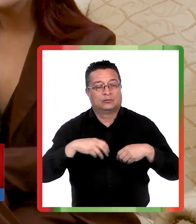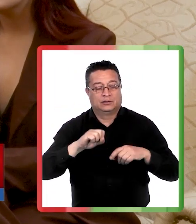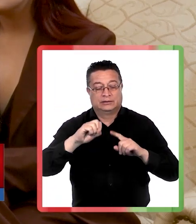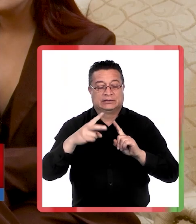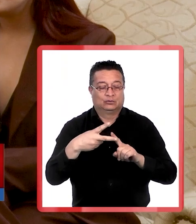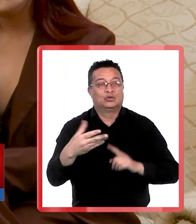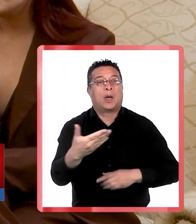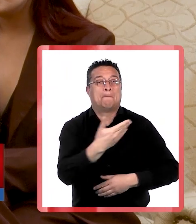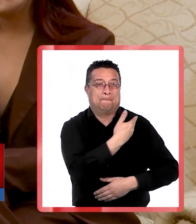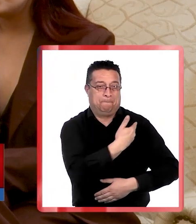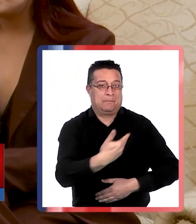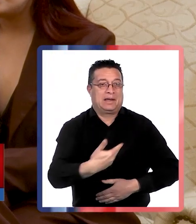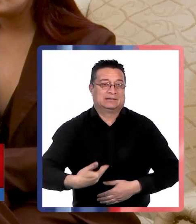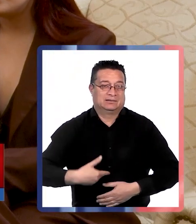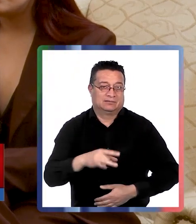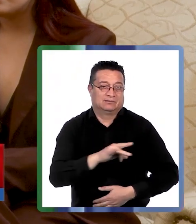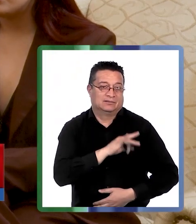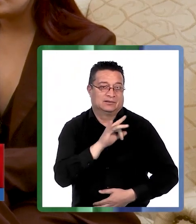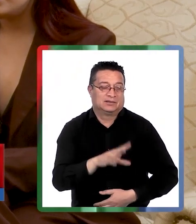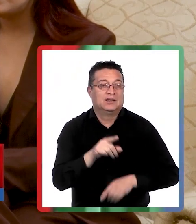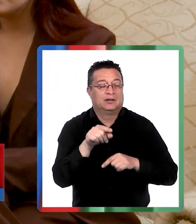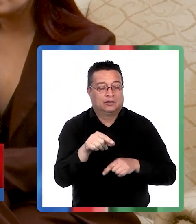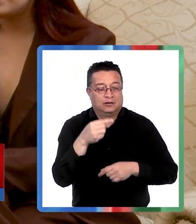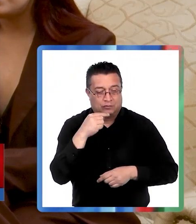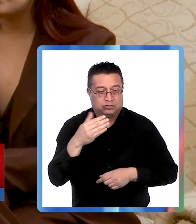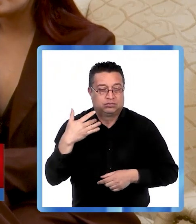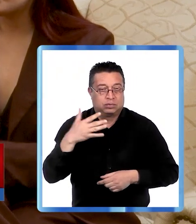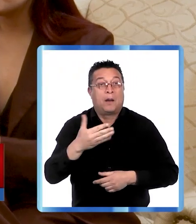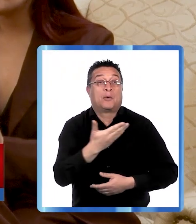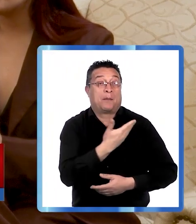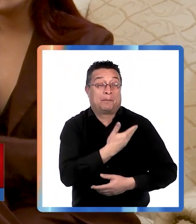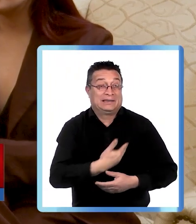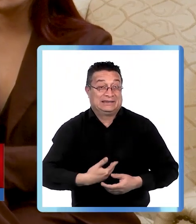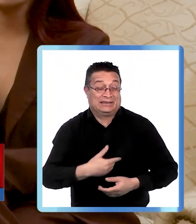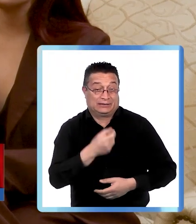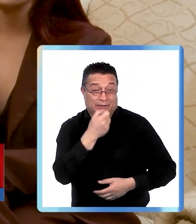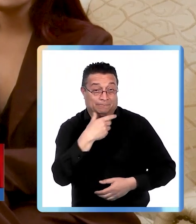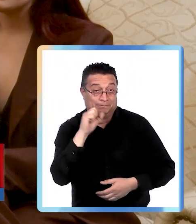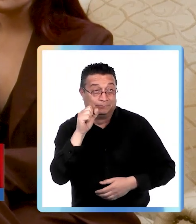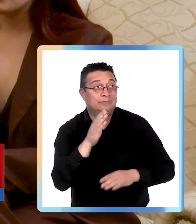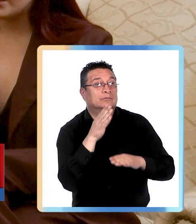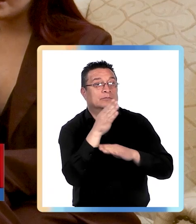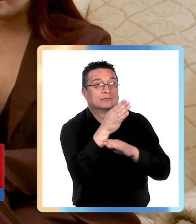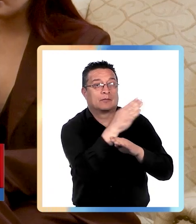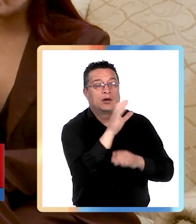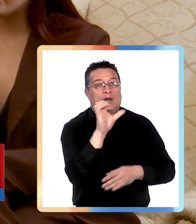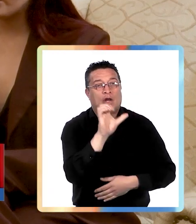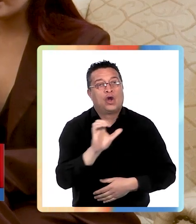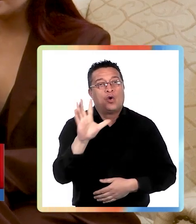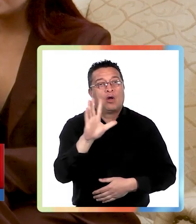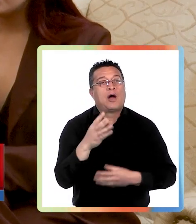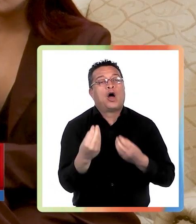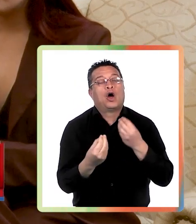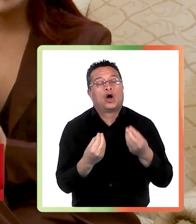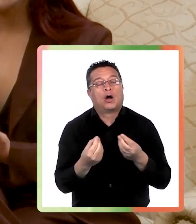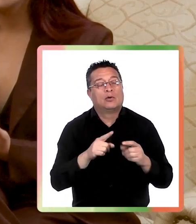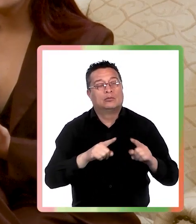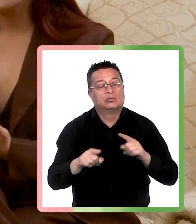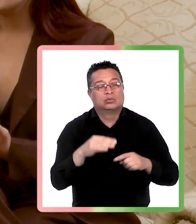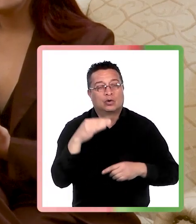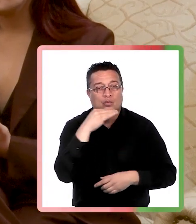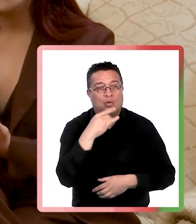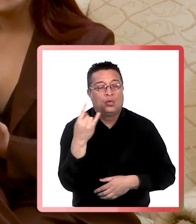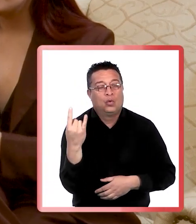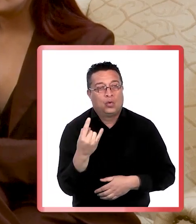asumir como vicepresidenta durante estos días, porque el presidente Boric estuvo en su gira por Europa. ¿Cómo fue la